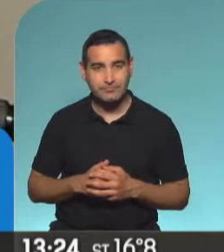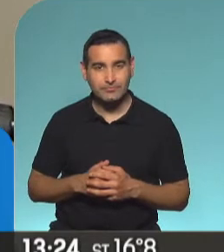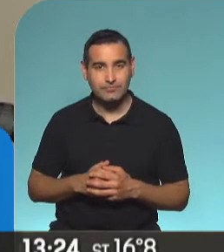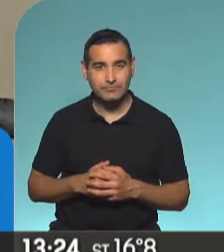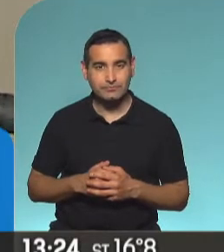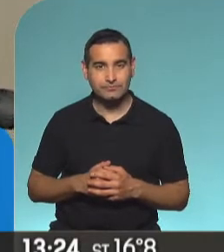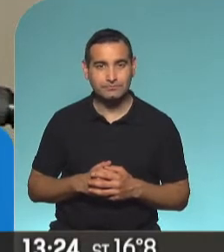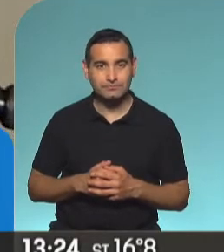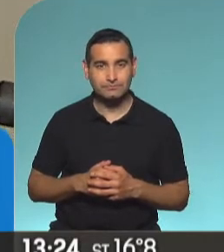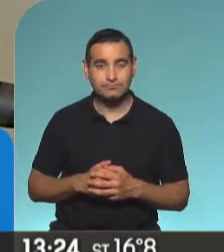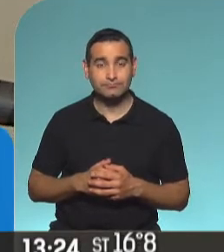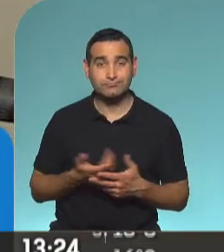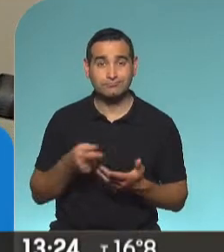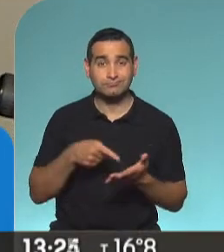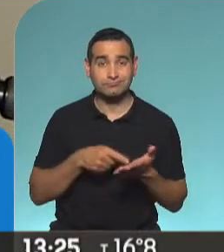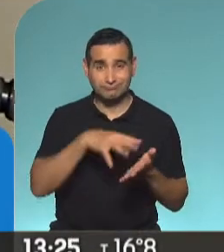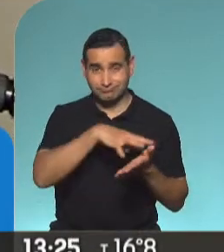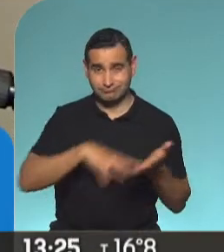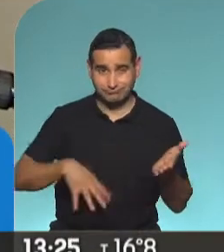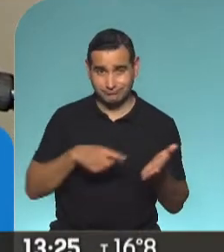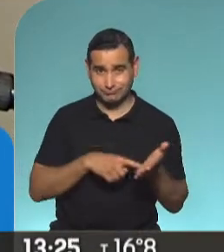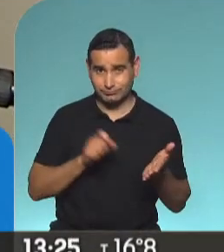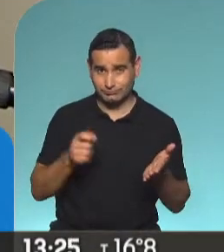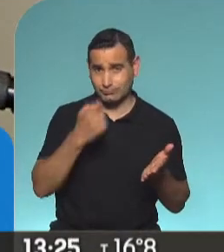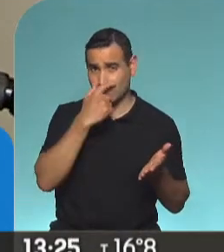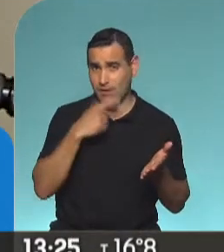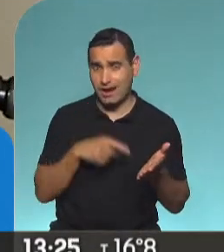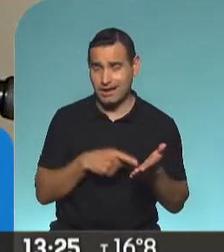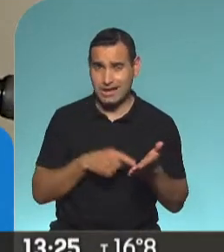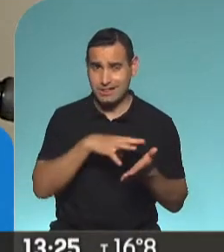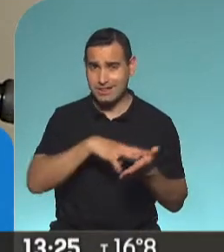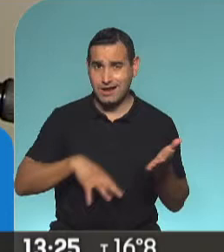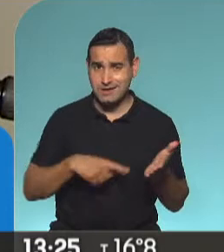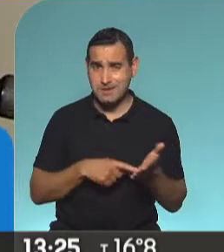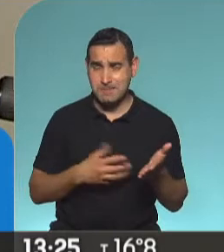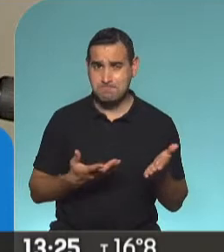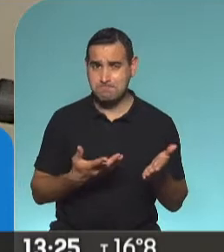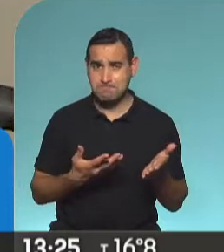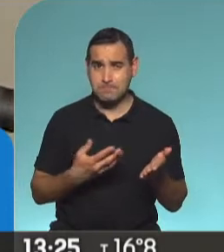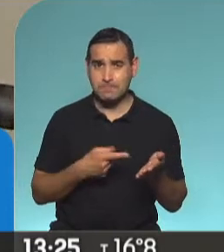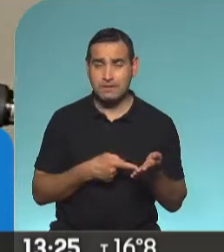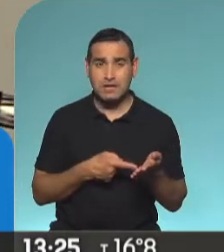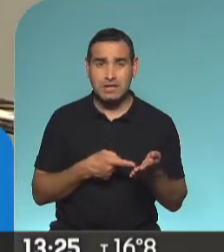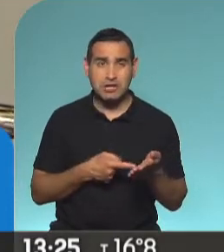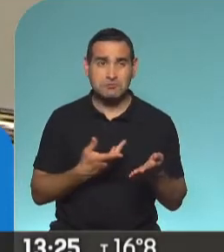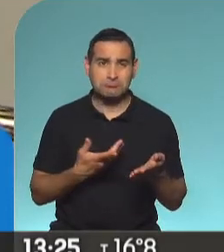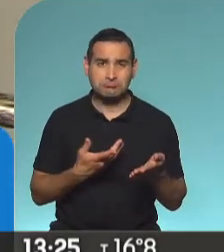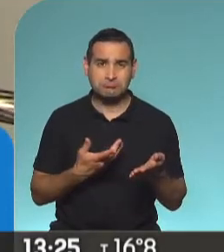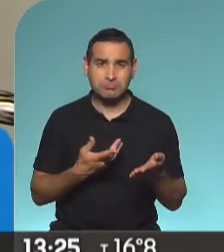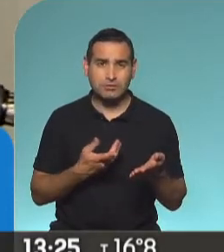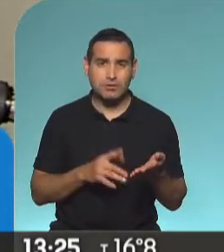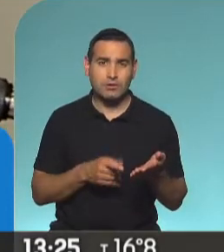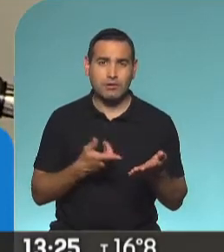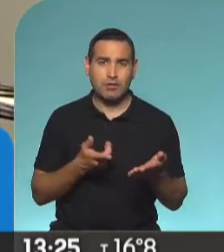Bueno, la carta sin duda que es una carta que no tiene un alto contenido, una